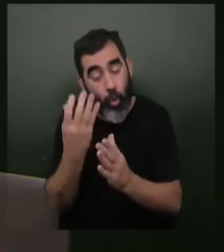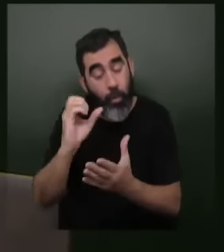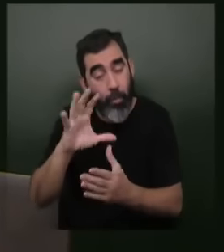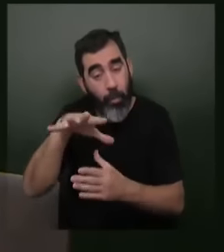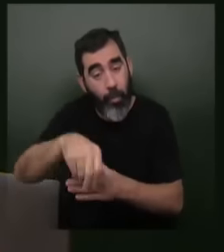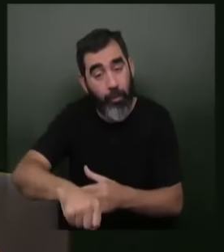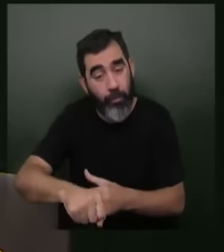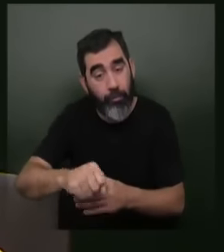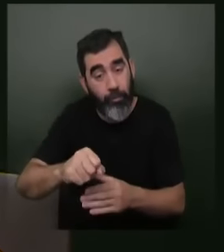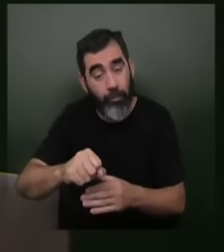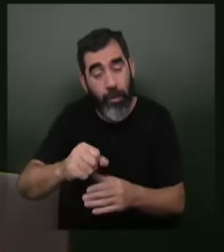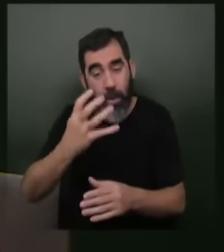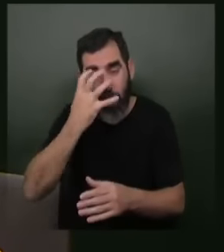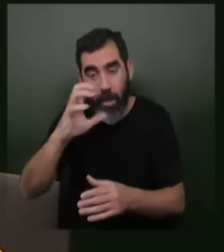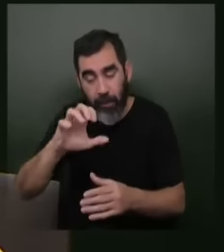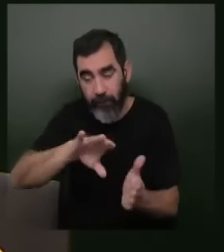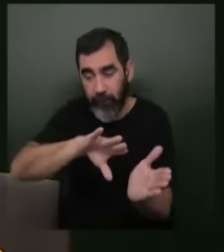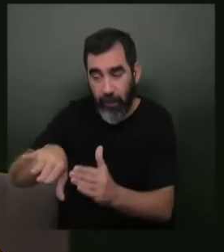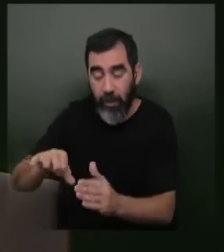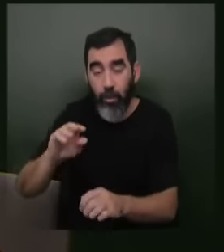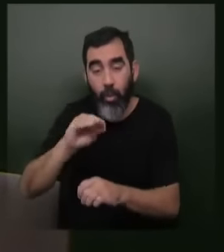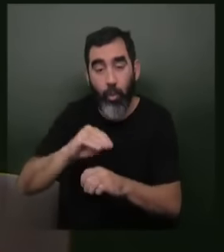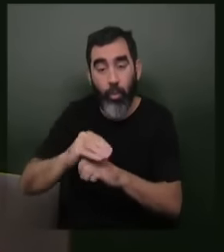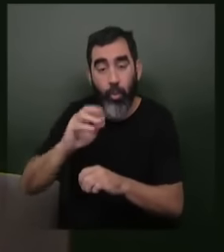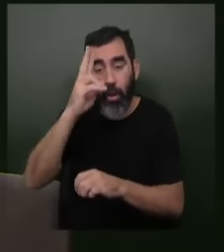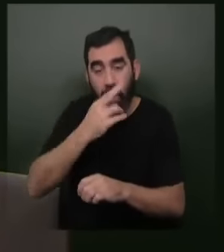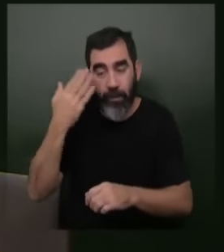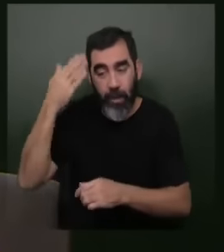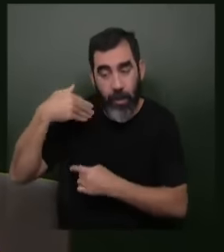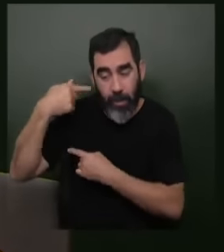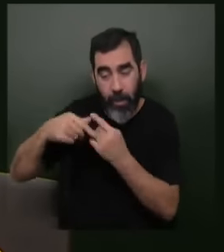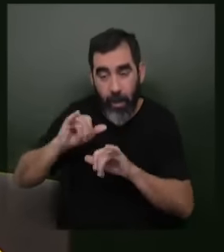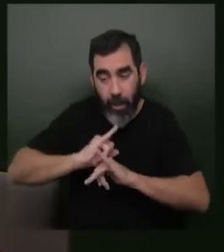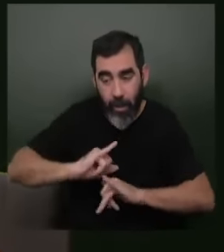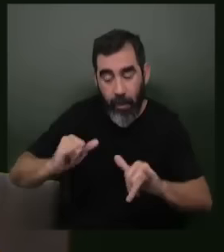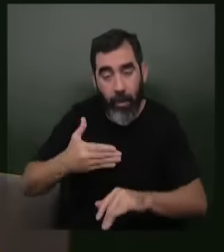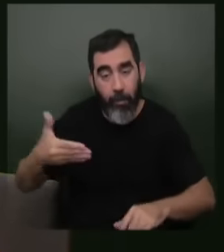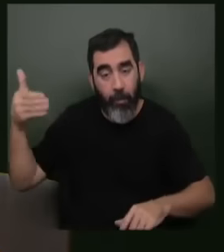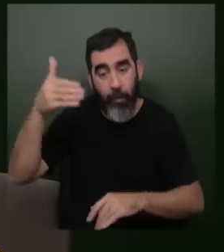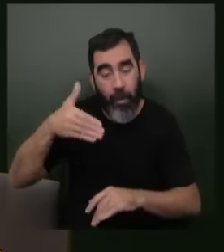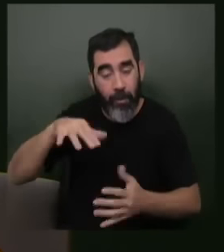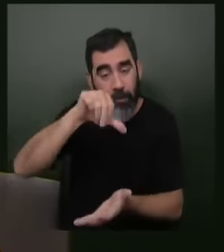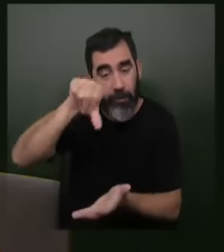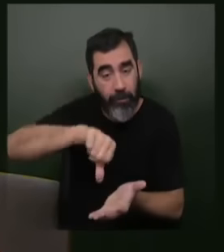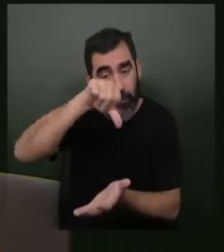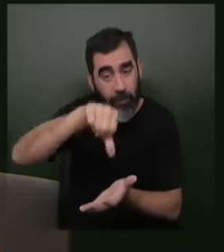para la erradicación del racismo promover la cultura afro la equidad racial la participación ciudadana entre otras cosas eh En